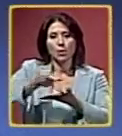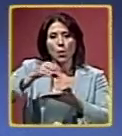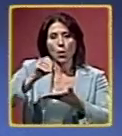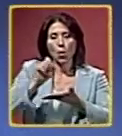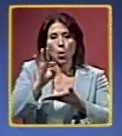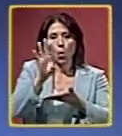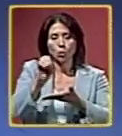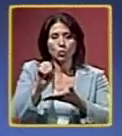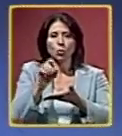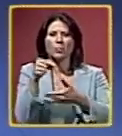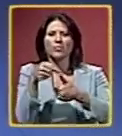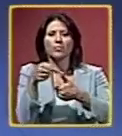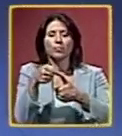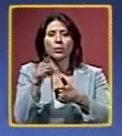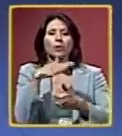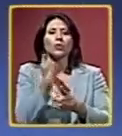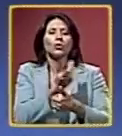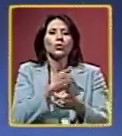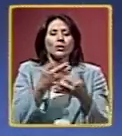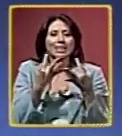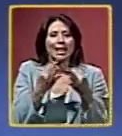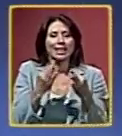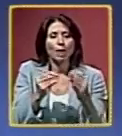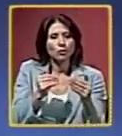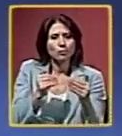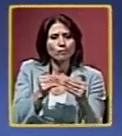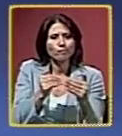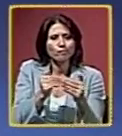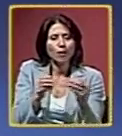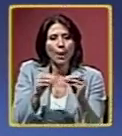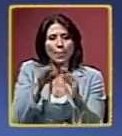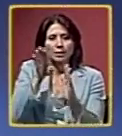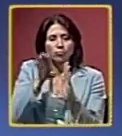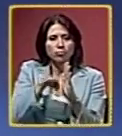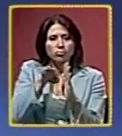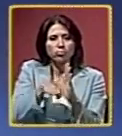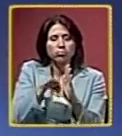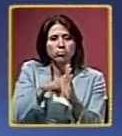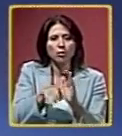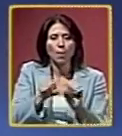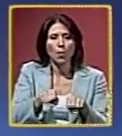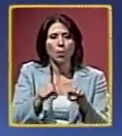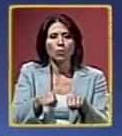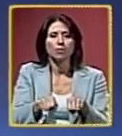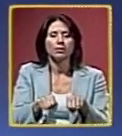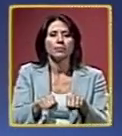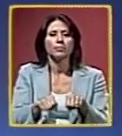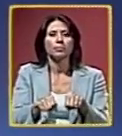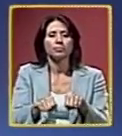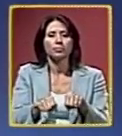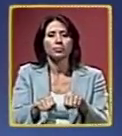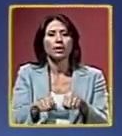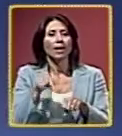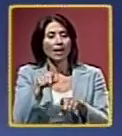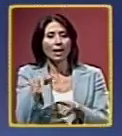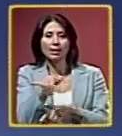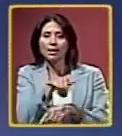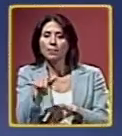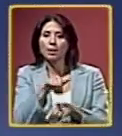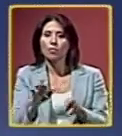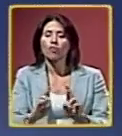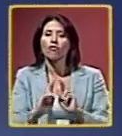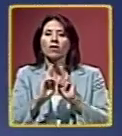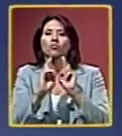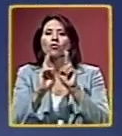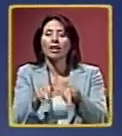donde tratamos de aproximarnos al costo más bajo posible, que es el mismo resultado que nos